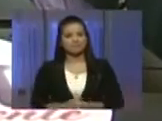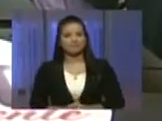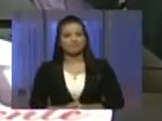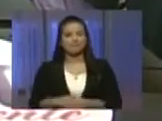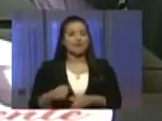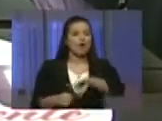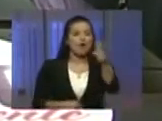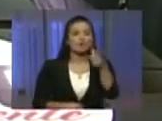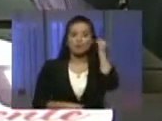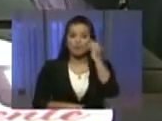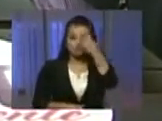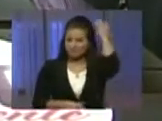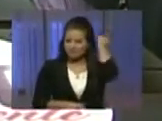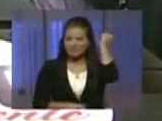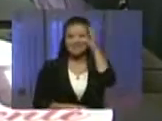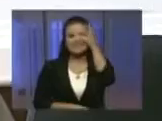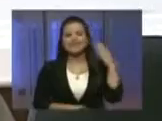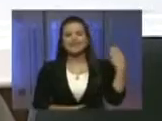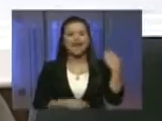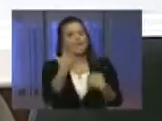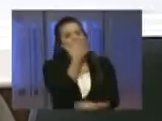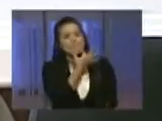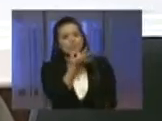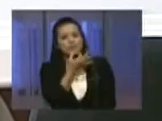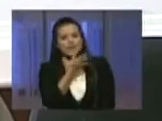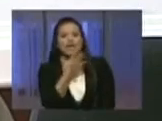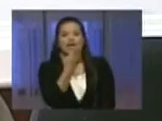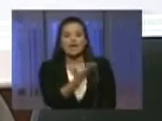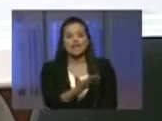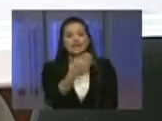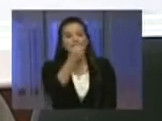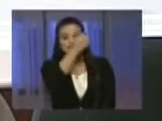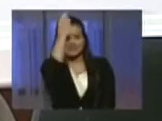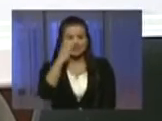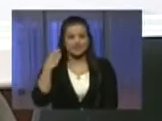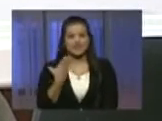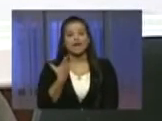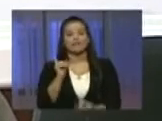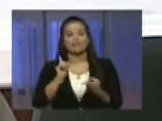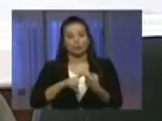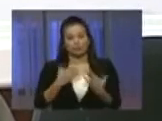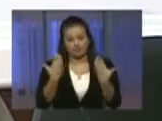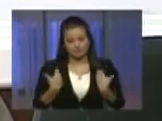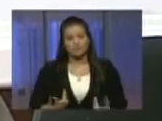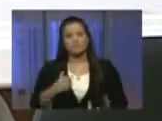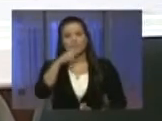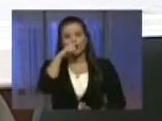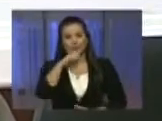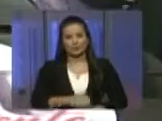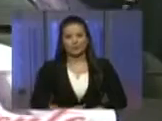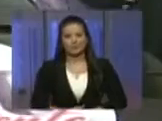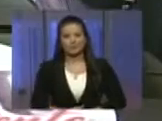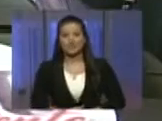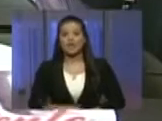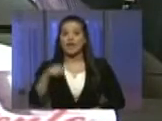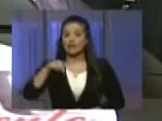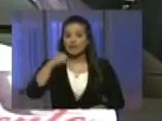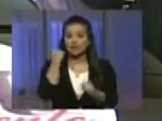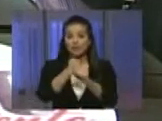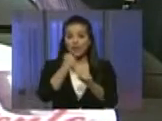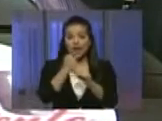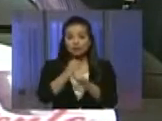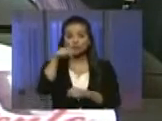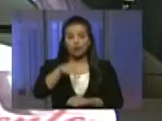bonita Silvia flores de maduro aquí estamos trabajando en este programa que va a